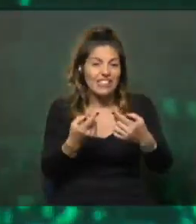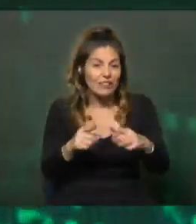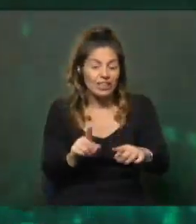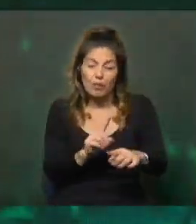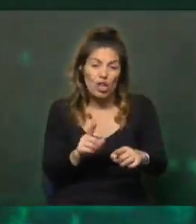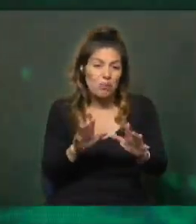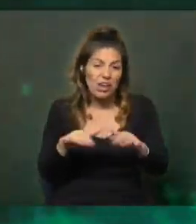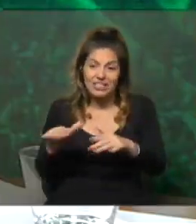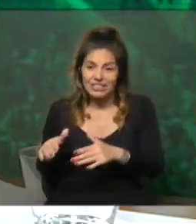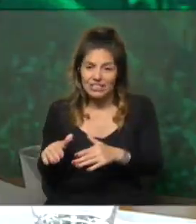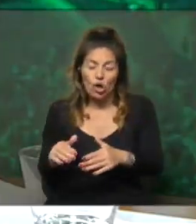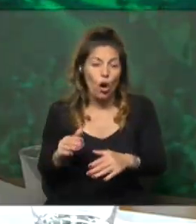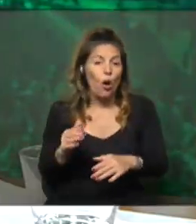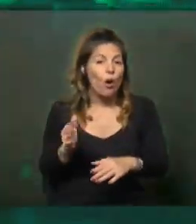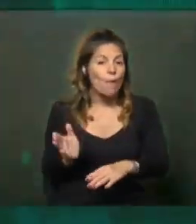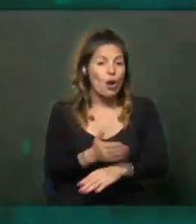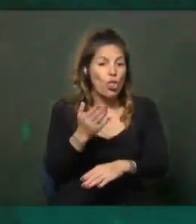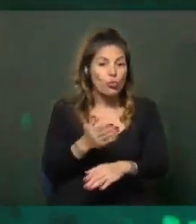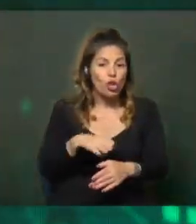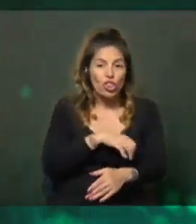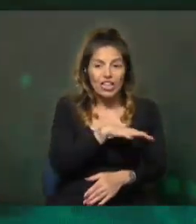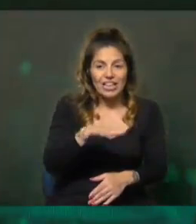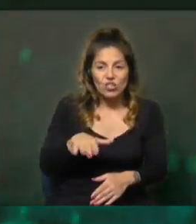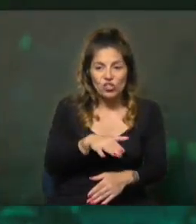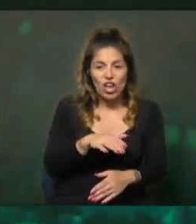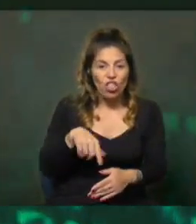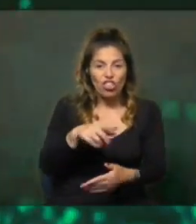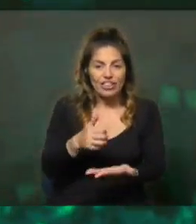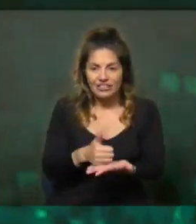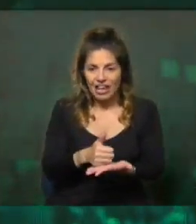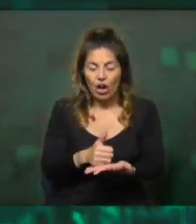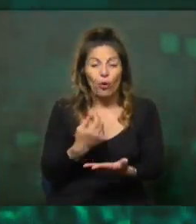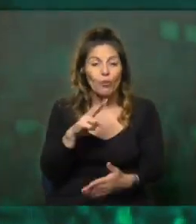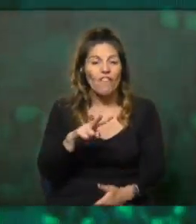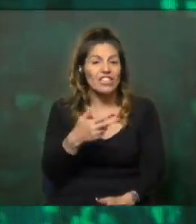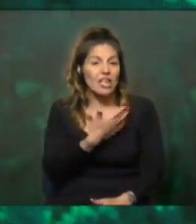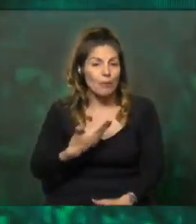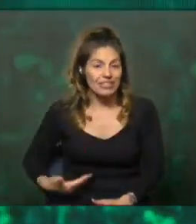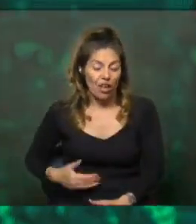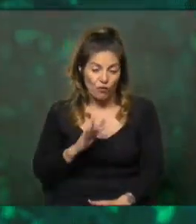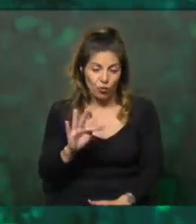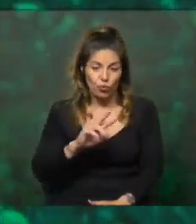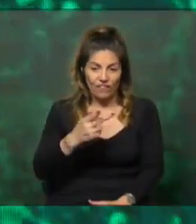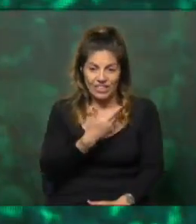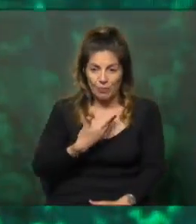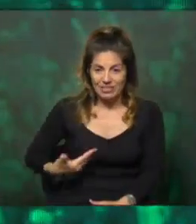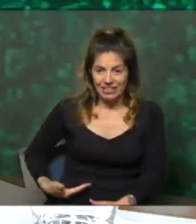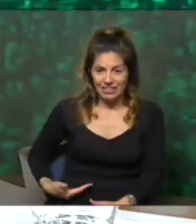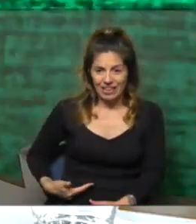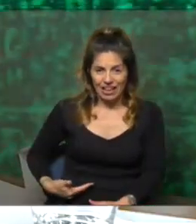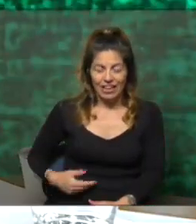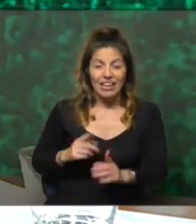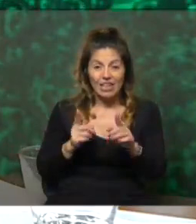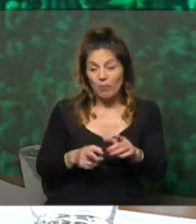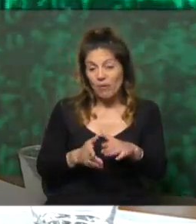es un producto de la sociedad en la que está cuando vemos la vicepresidenta la futura vicepresidenta va a ser presidenta